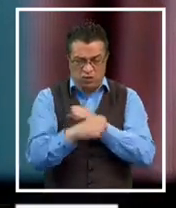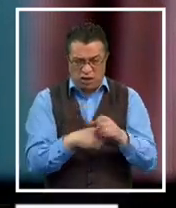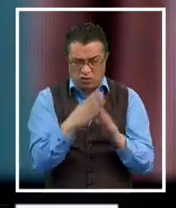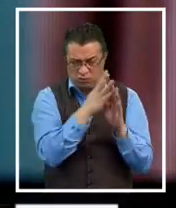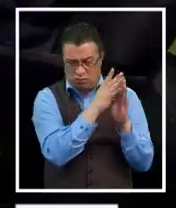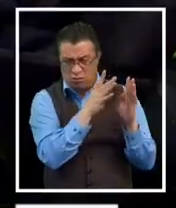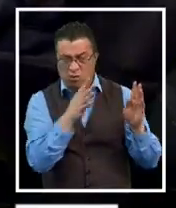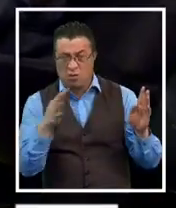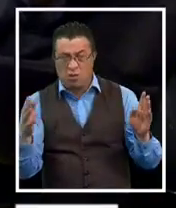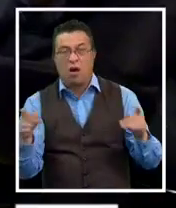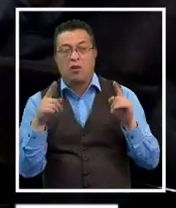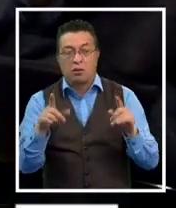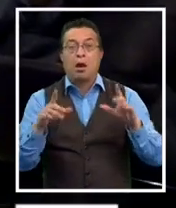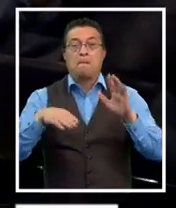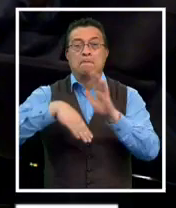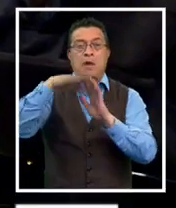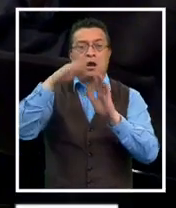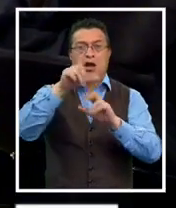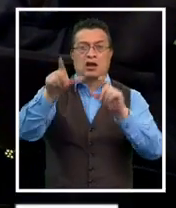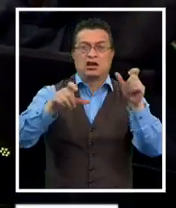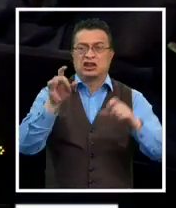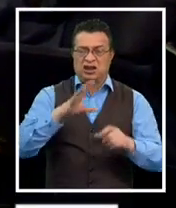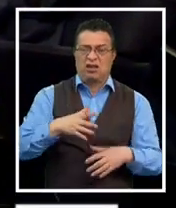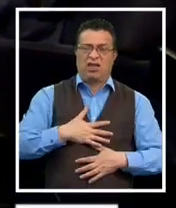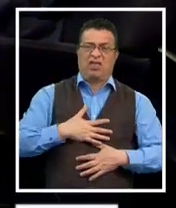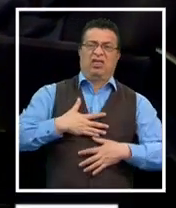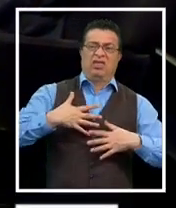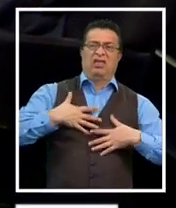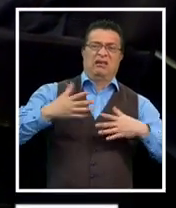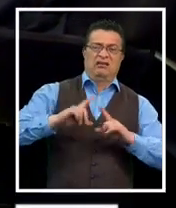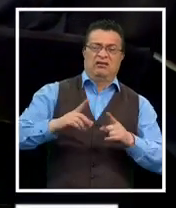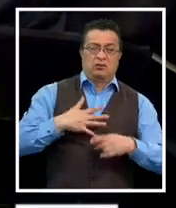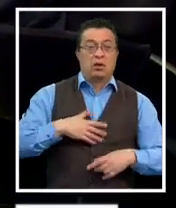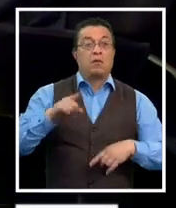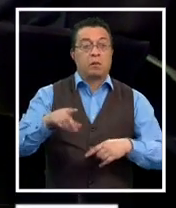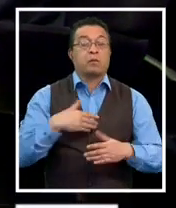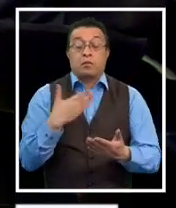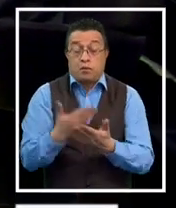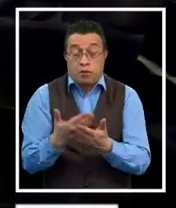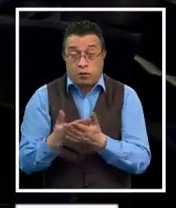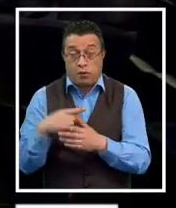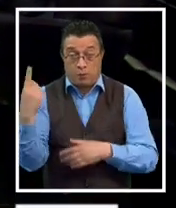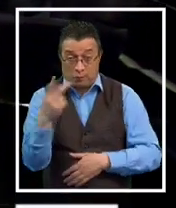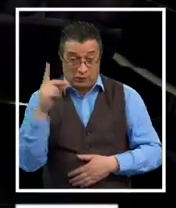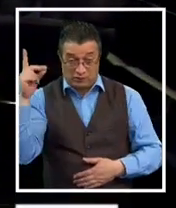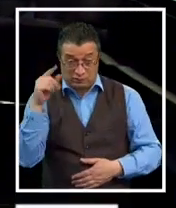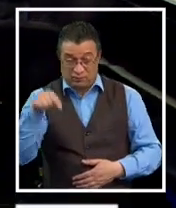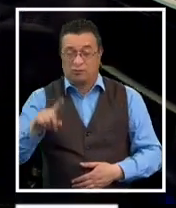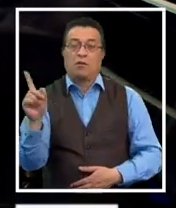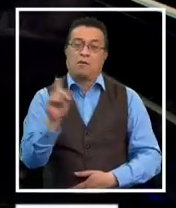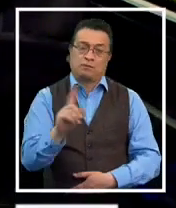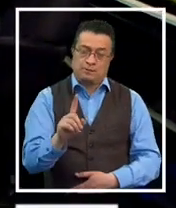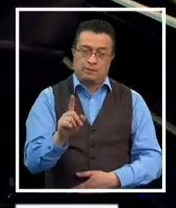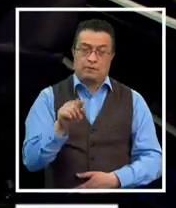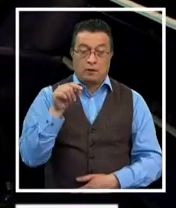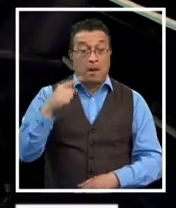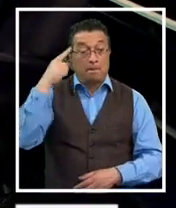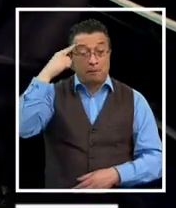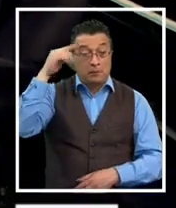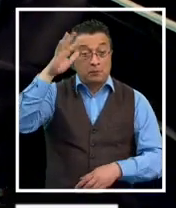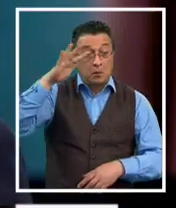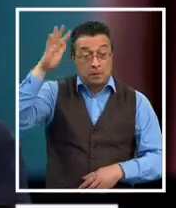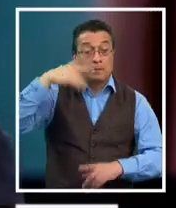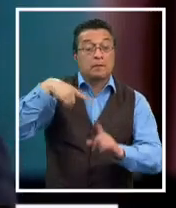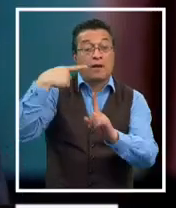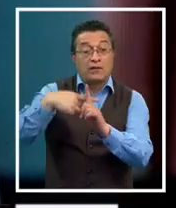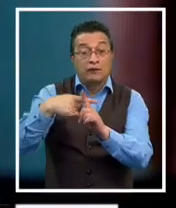y en este caso una inmensa mayor parte de los chilenos entonces aquí no hay una capitalización por parte de los partidos de la derecha y suponer que esto es un beneficio como